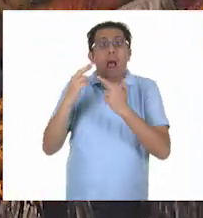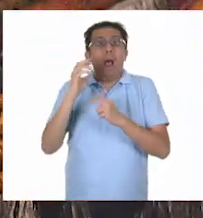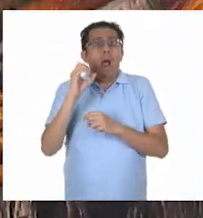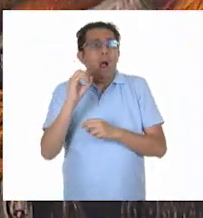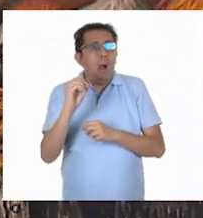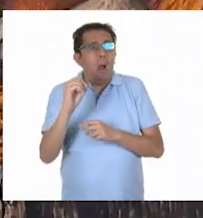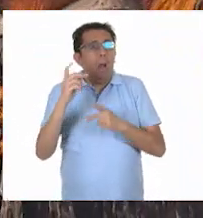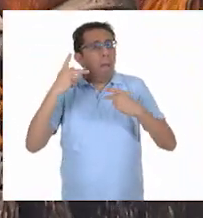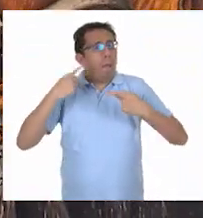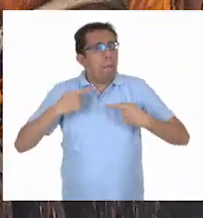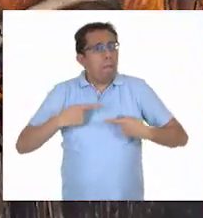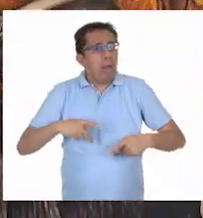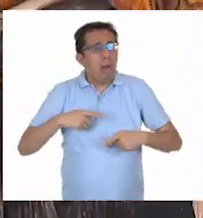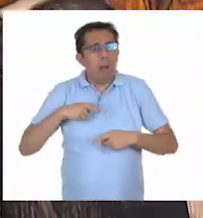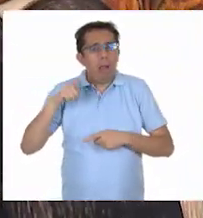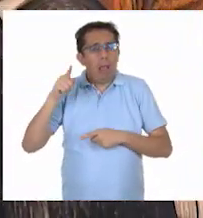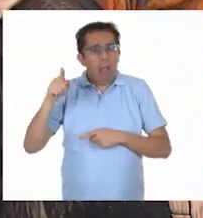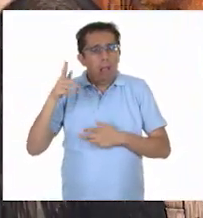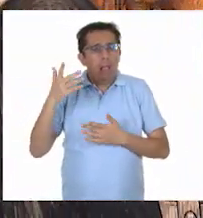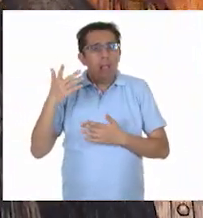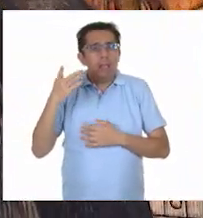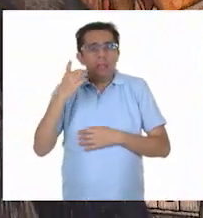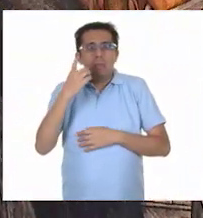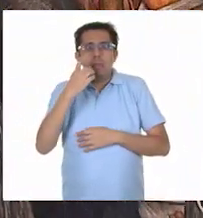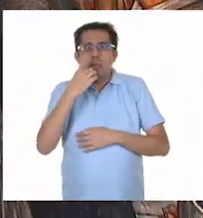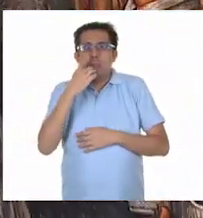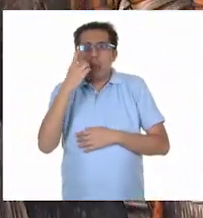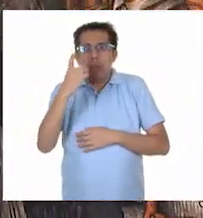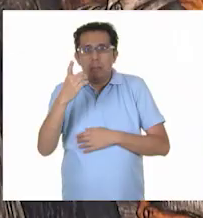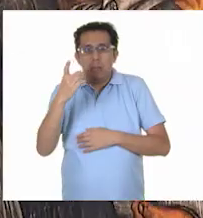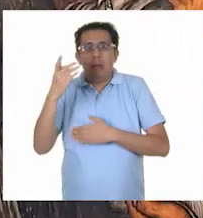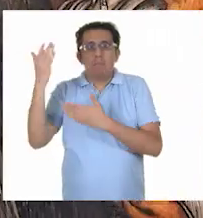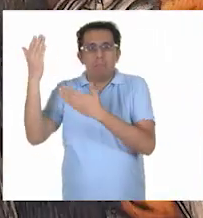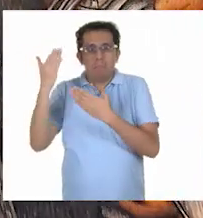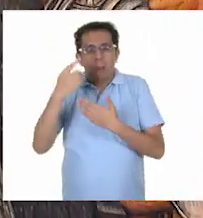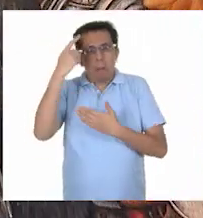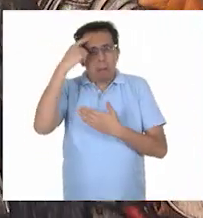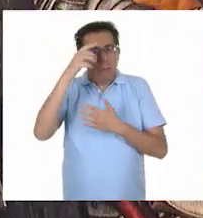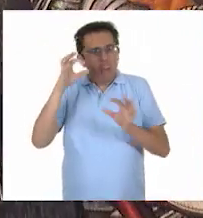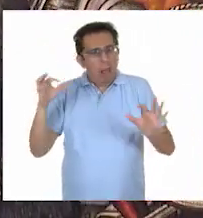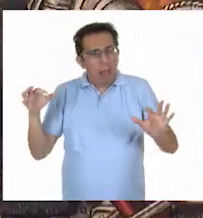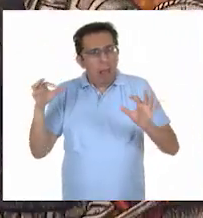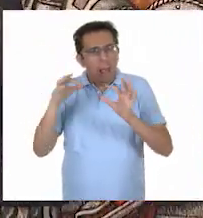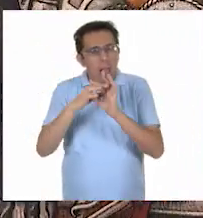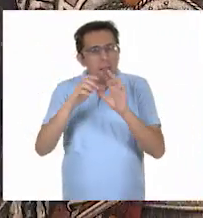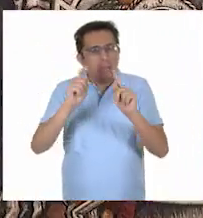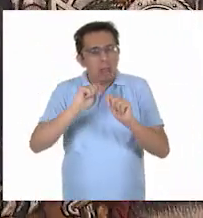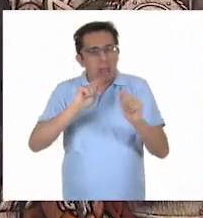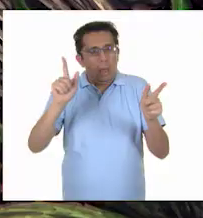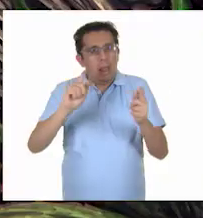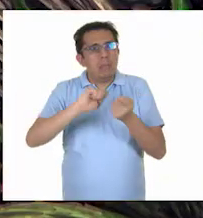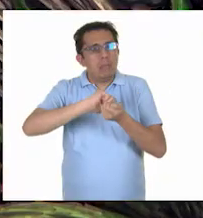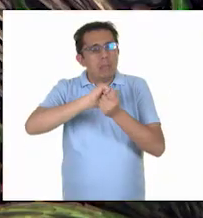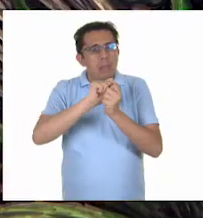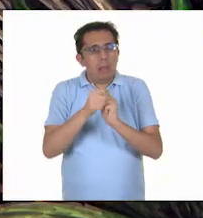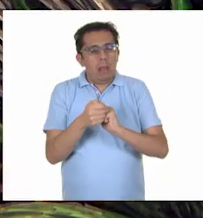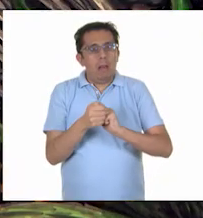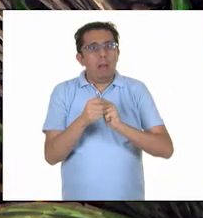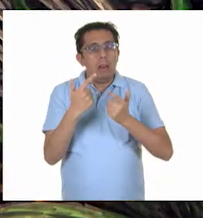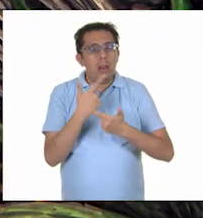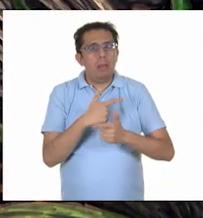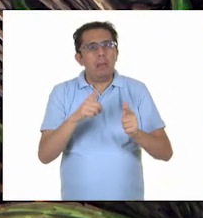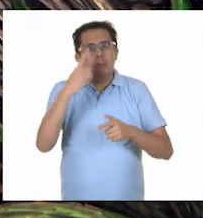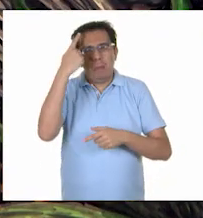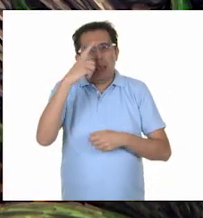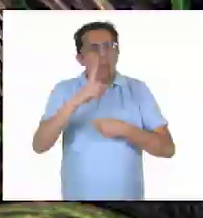aquellas gentes que tenían que venir a emparentar con los tlaxcaltecas para ser unos solos y libres, para resolver el